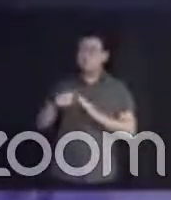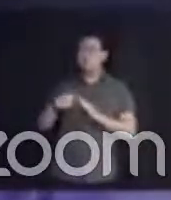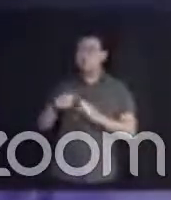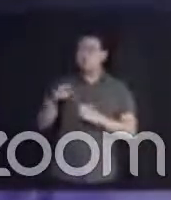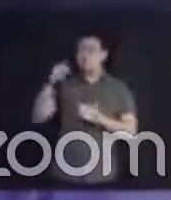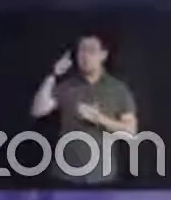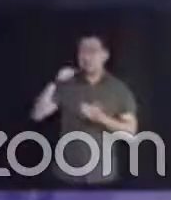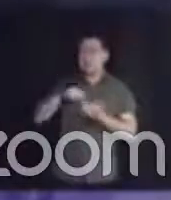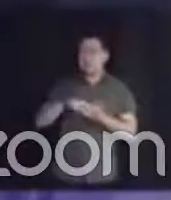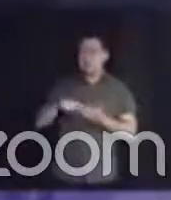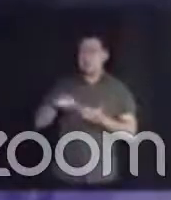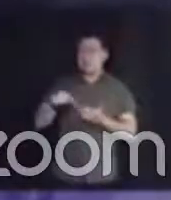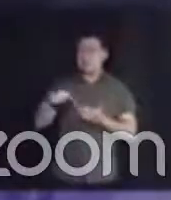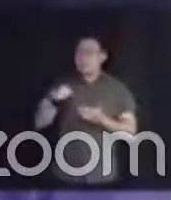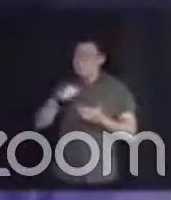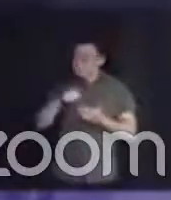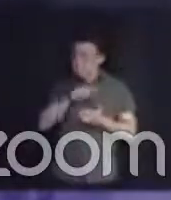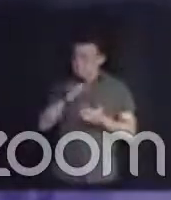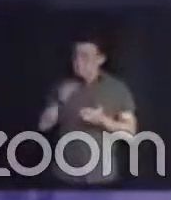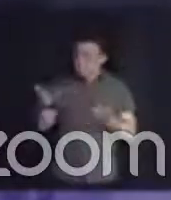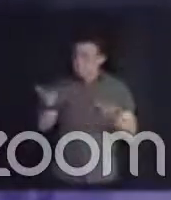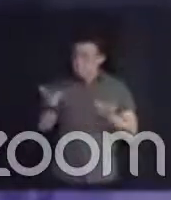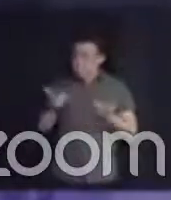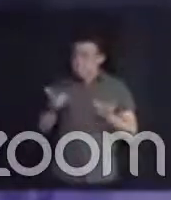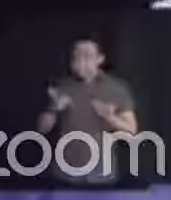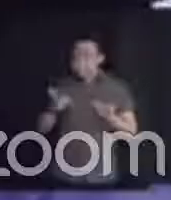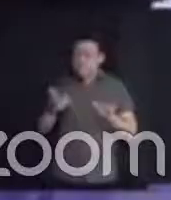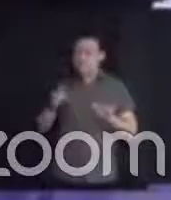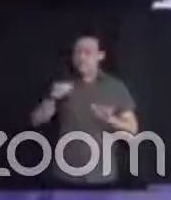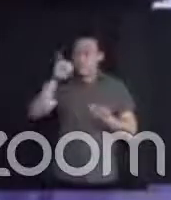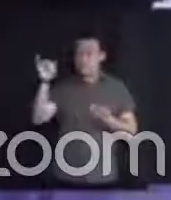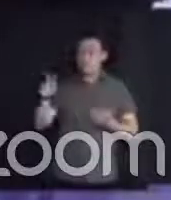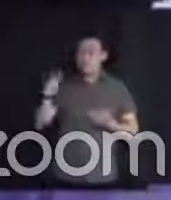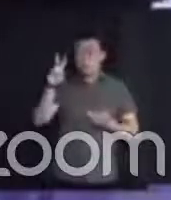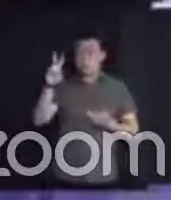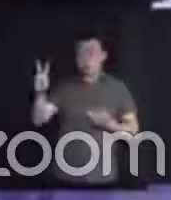la creía que yo lo podía hacer. Y